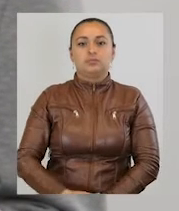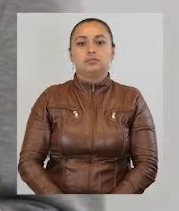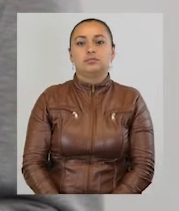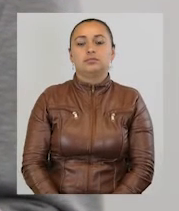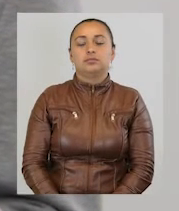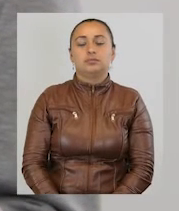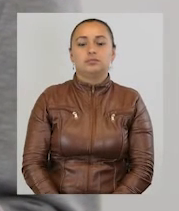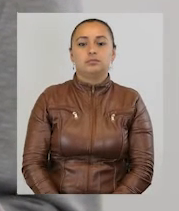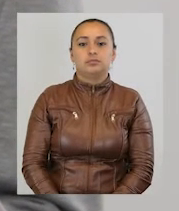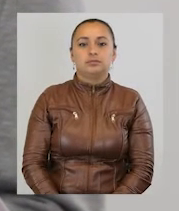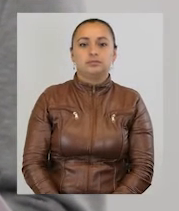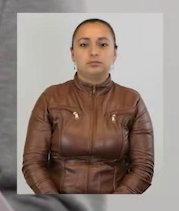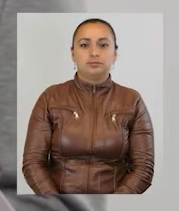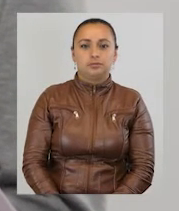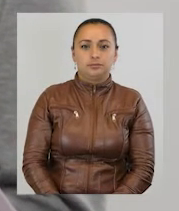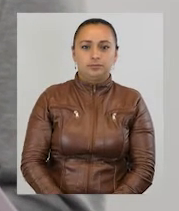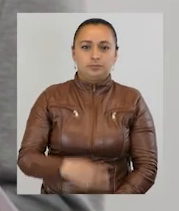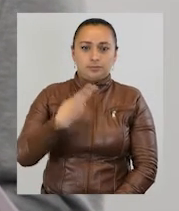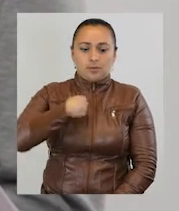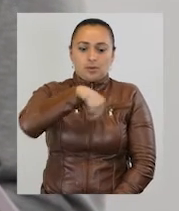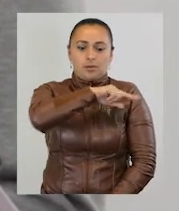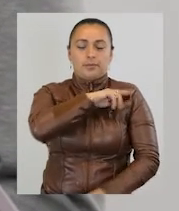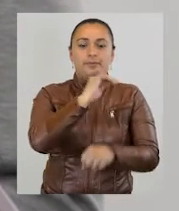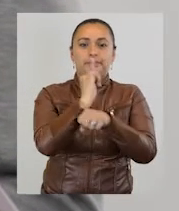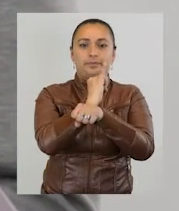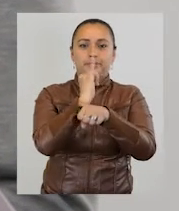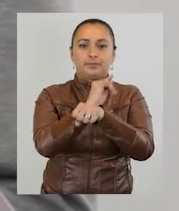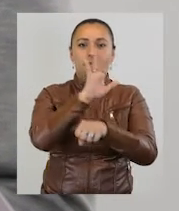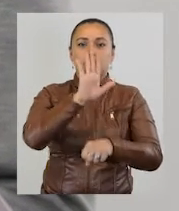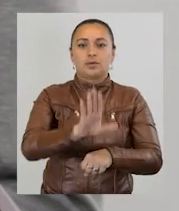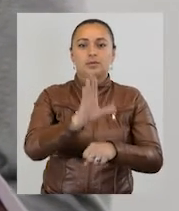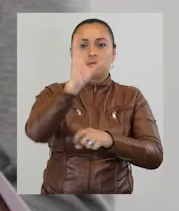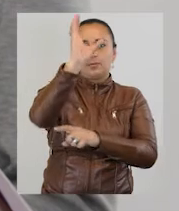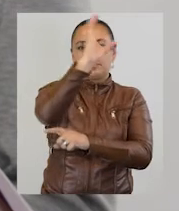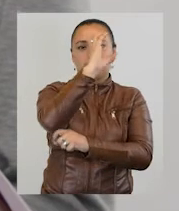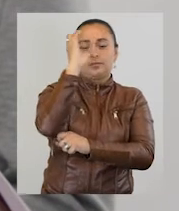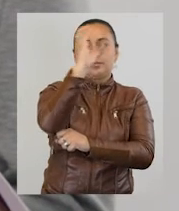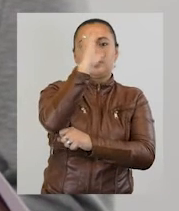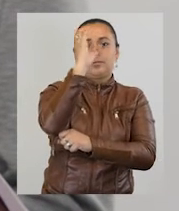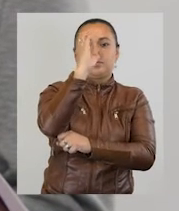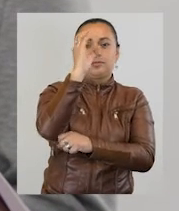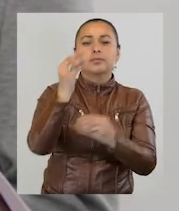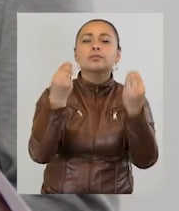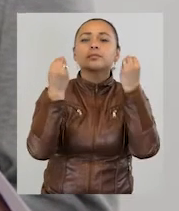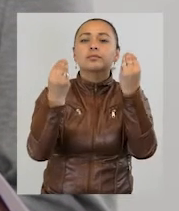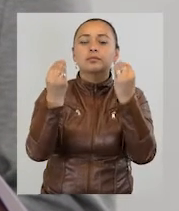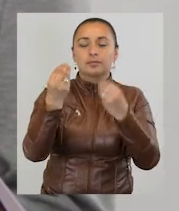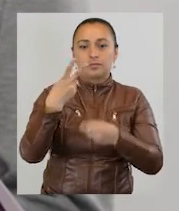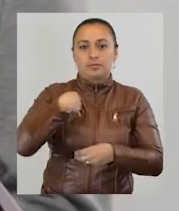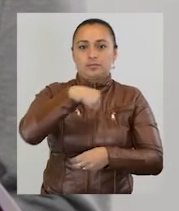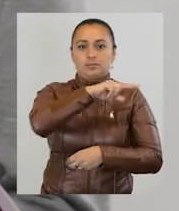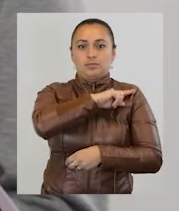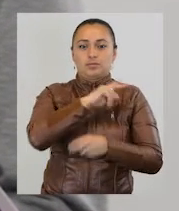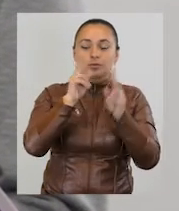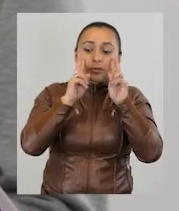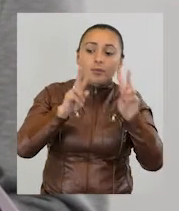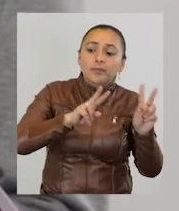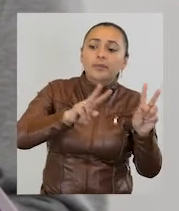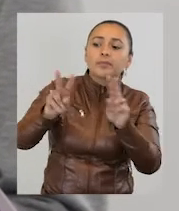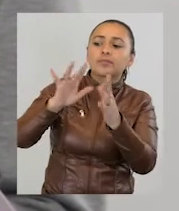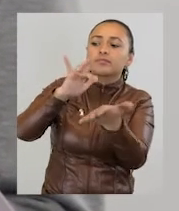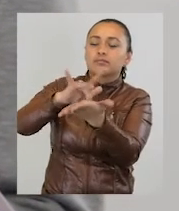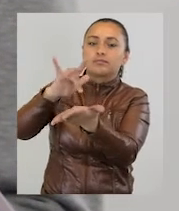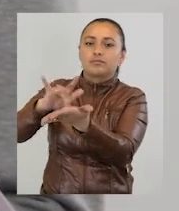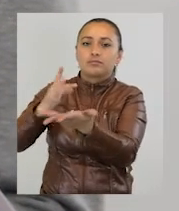de amor y misericordia, escúchanos. Por nuestra Iglesia que peregrina en Colombia, para que se despierte nuestra